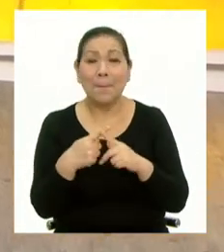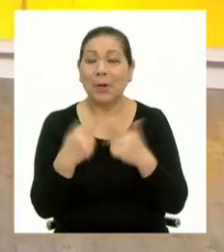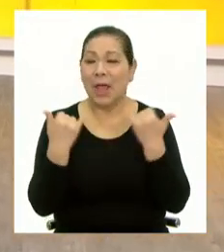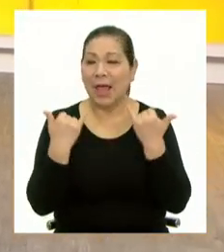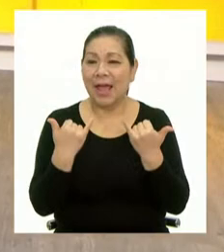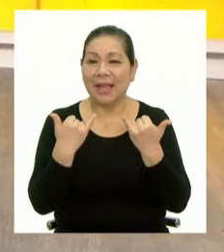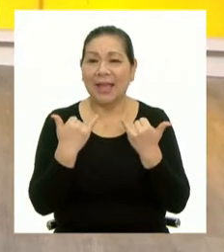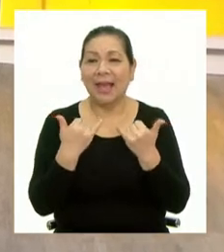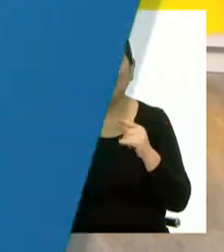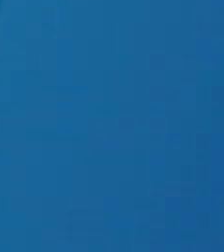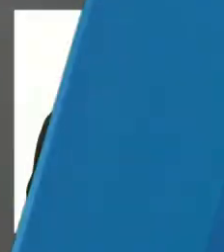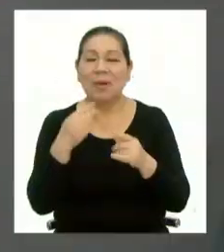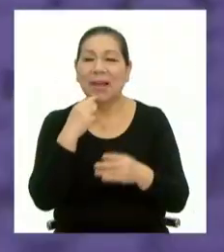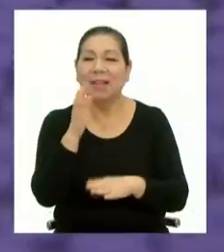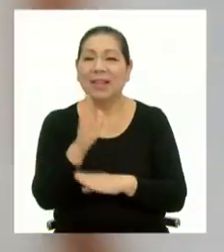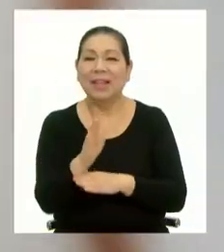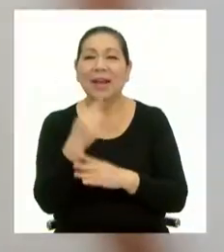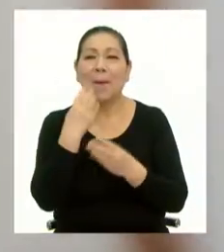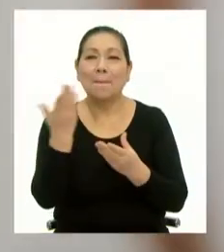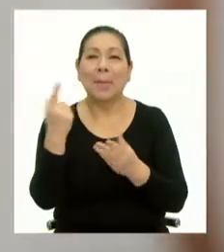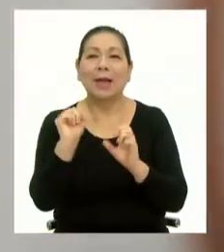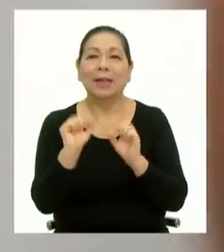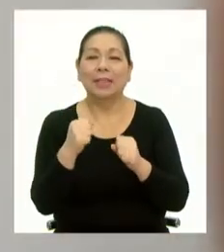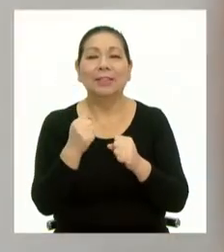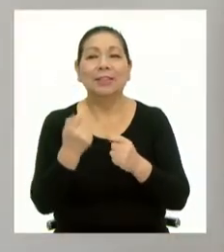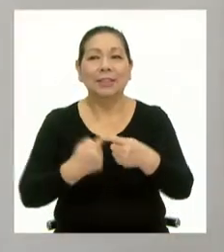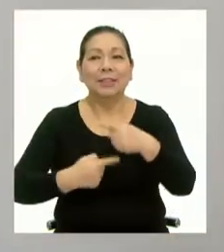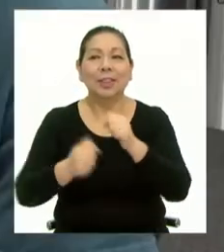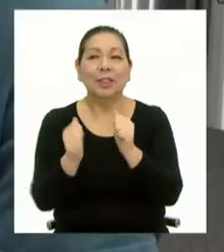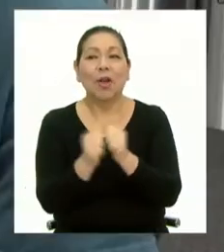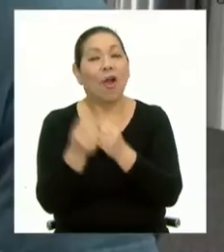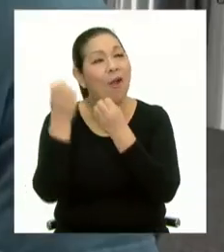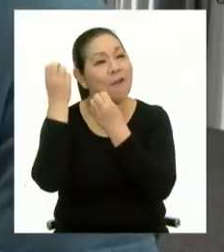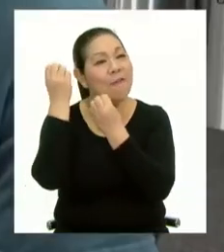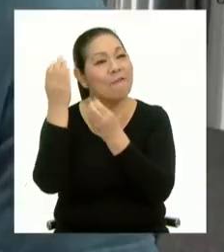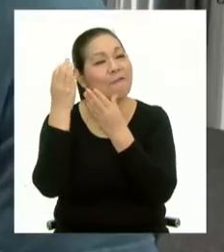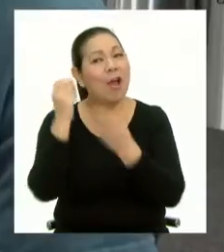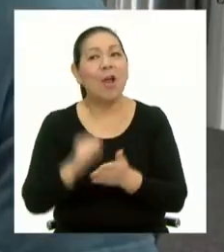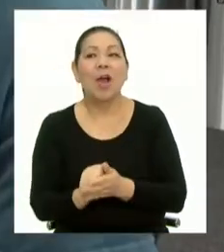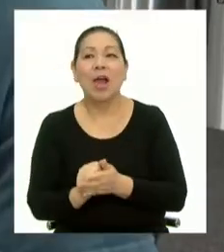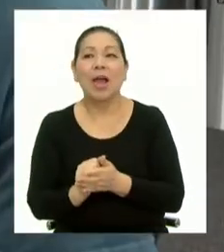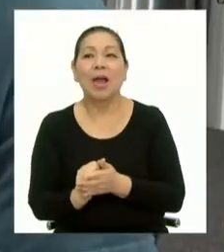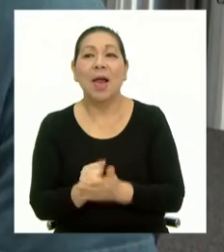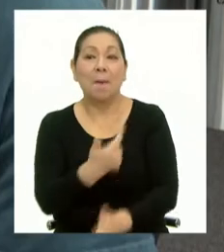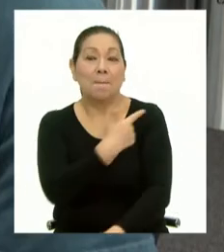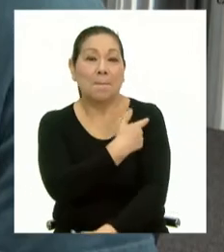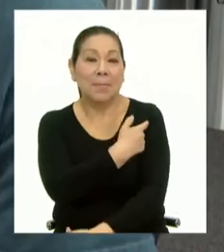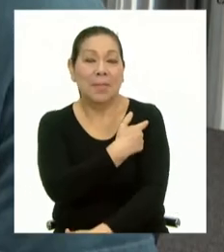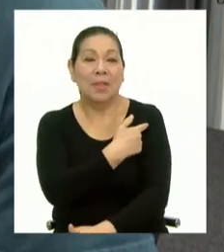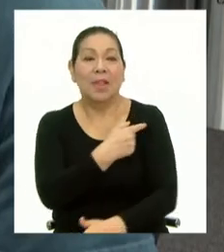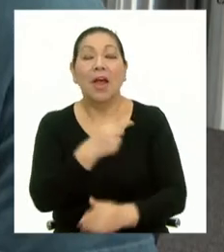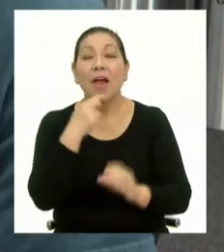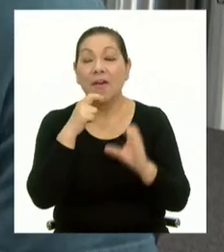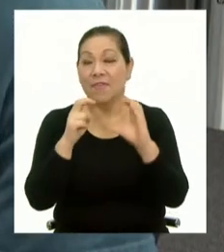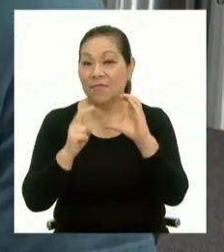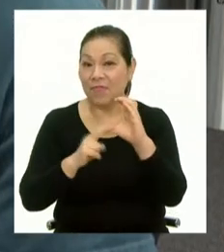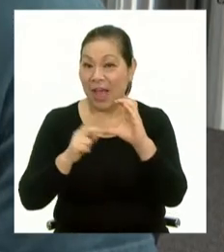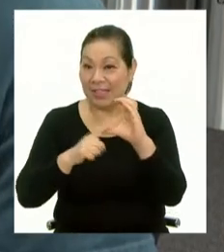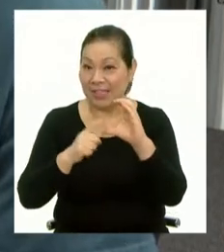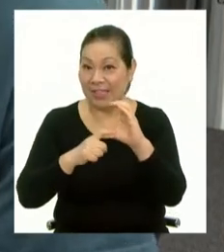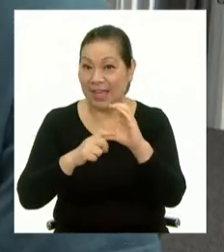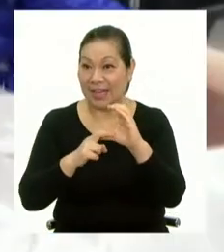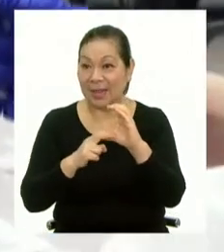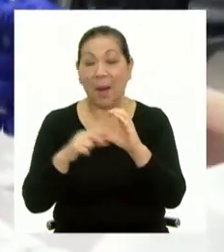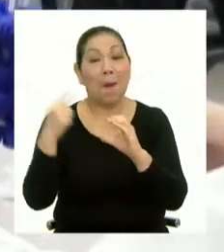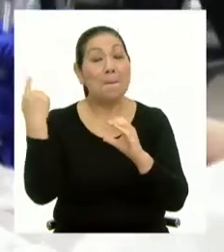aquí en la edición del mediodía de TV1 Noticias, que vamos a regresar con información de la vacuna Pfizer, que se convierte en